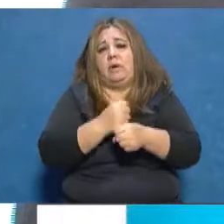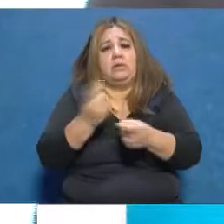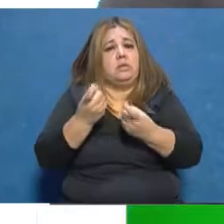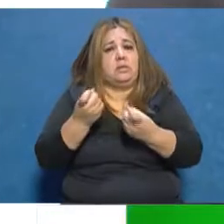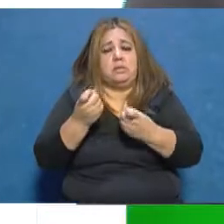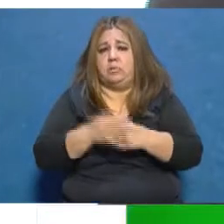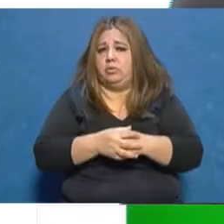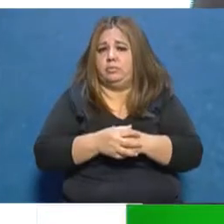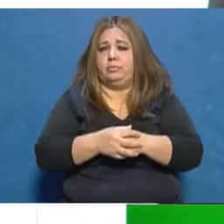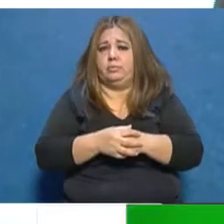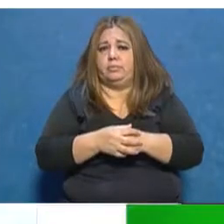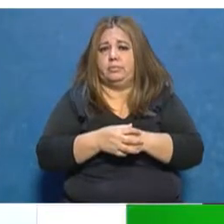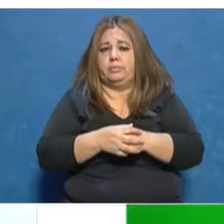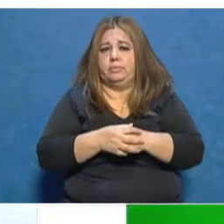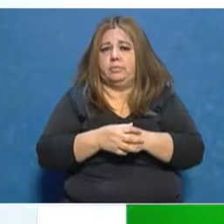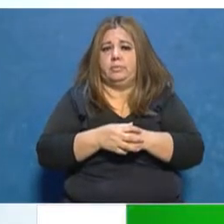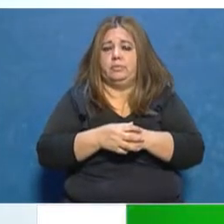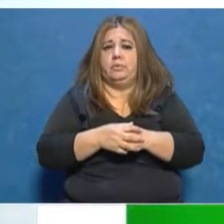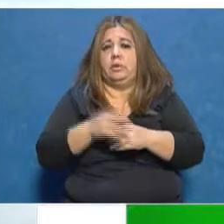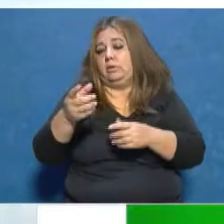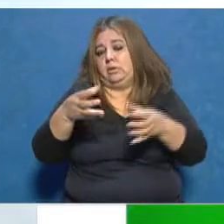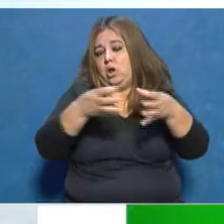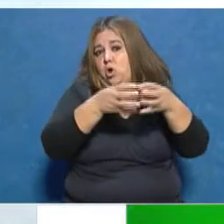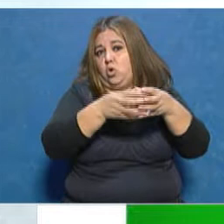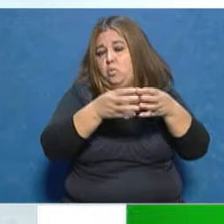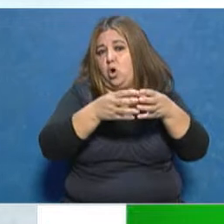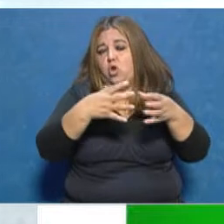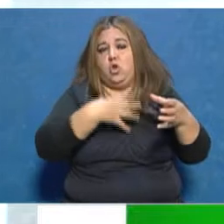comentario de los gastronómicos, los